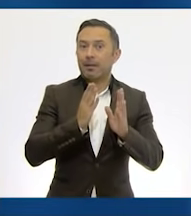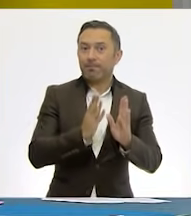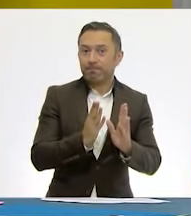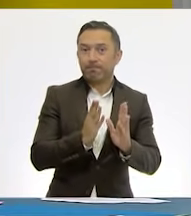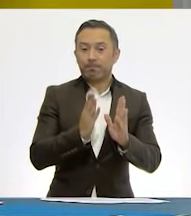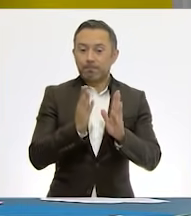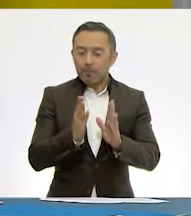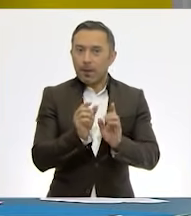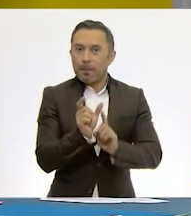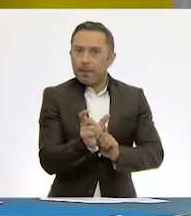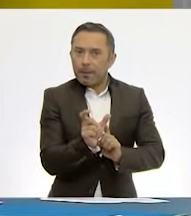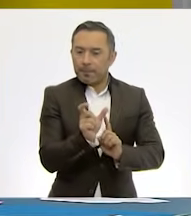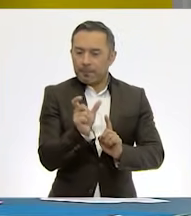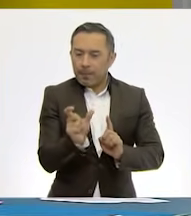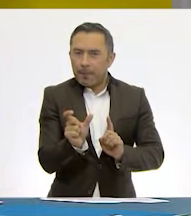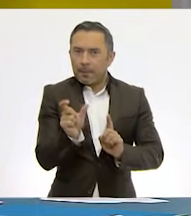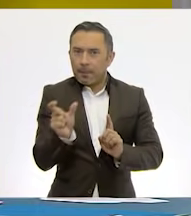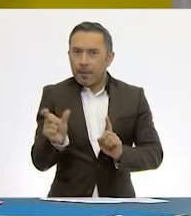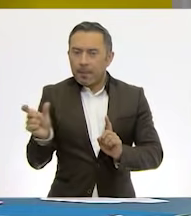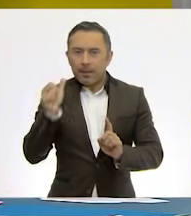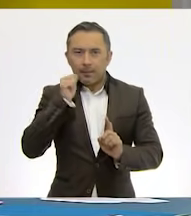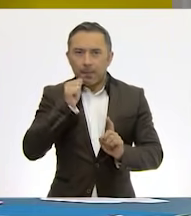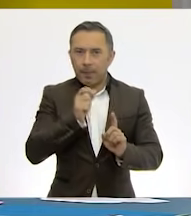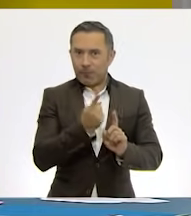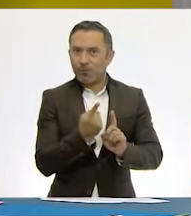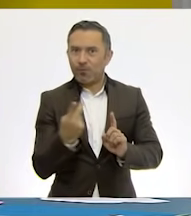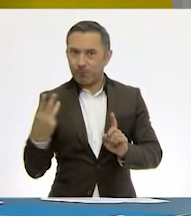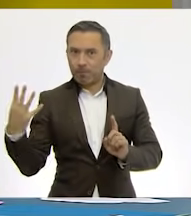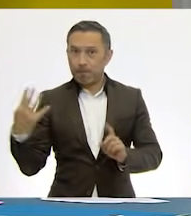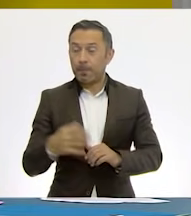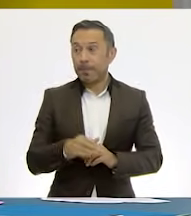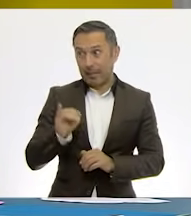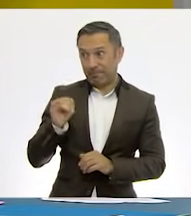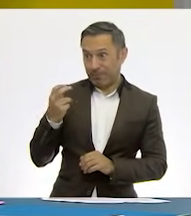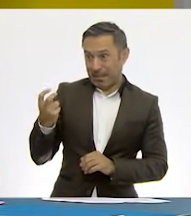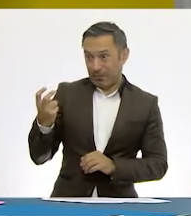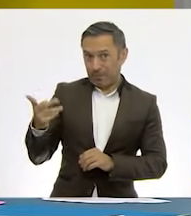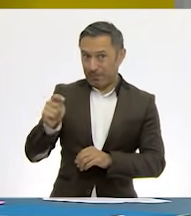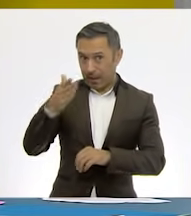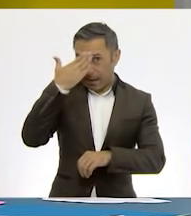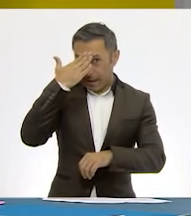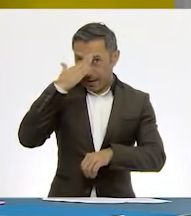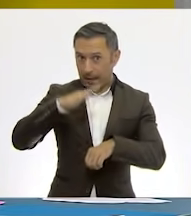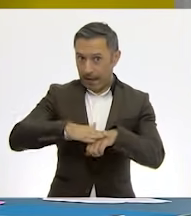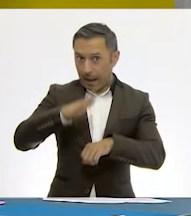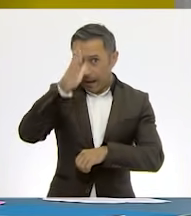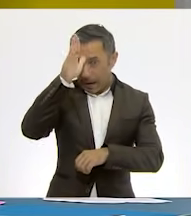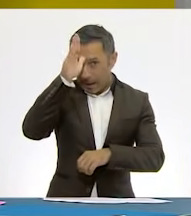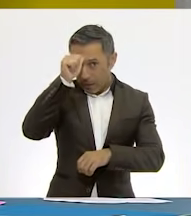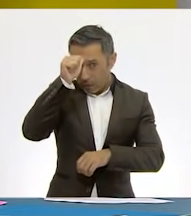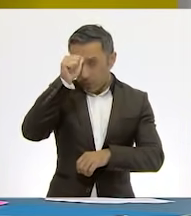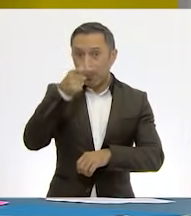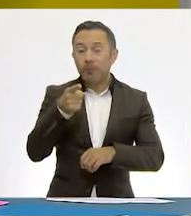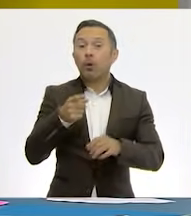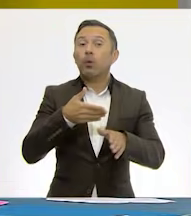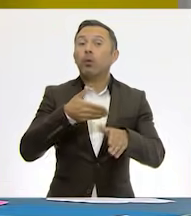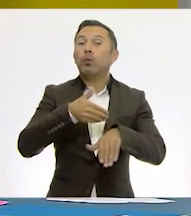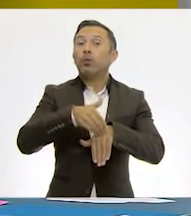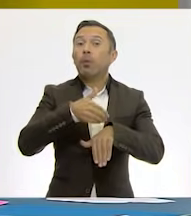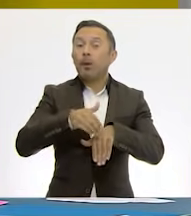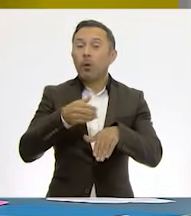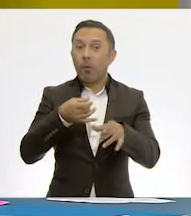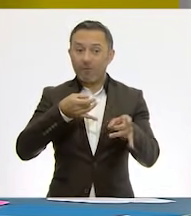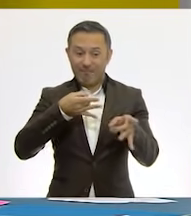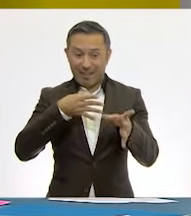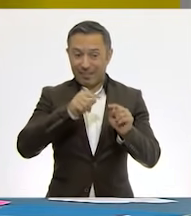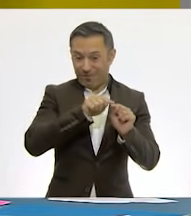Así es, pero sobre todo debemos tener en cuenta que la recta numérica es una forma de materializar algunas ideas